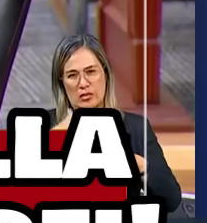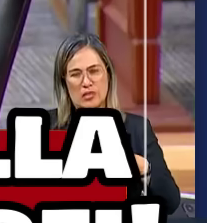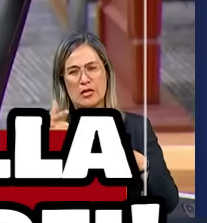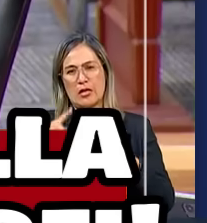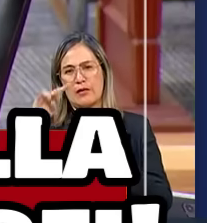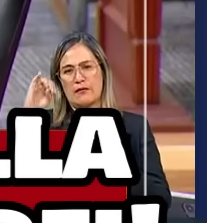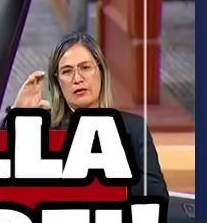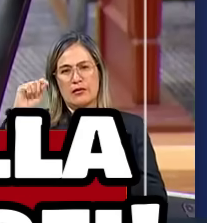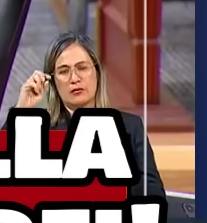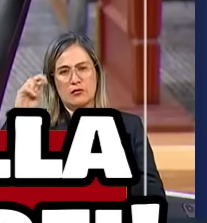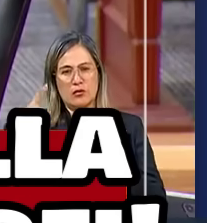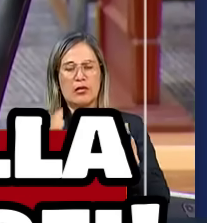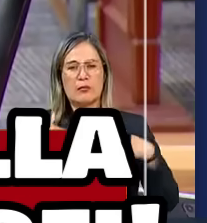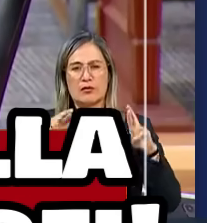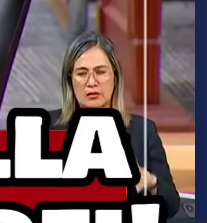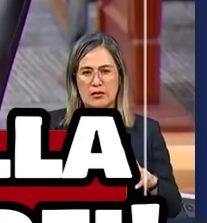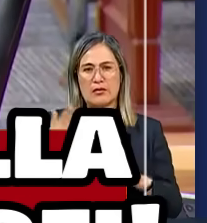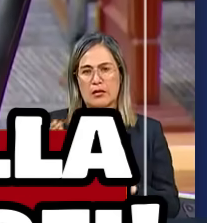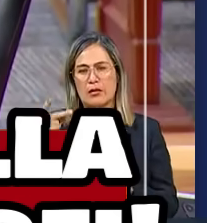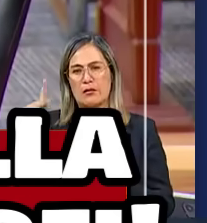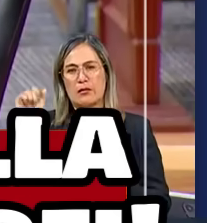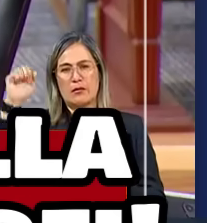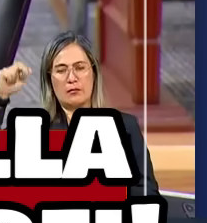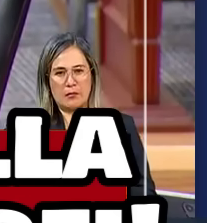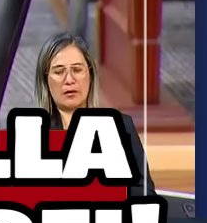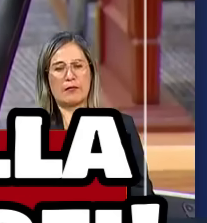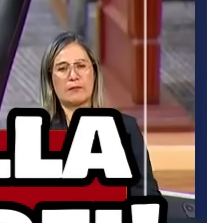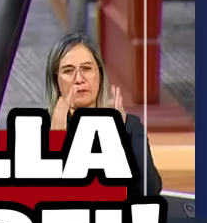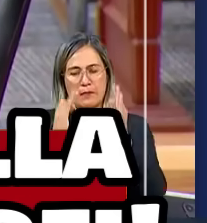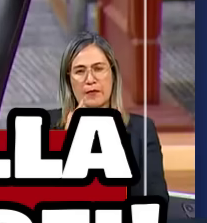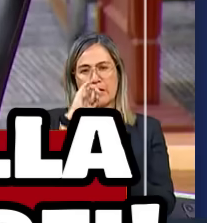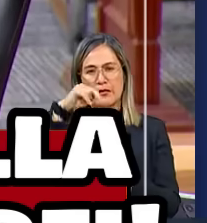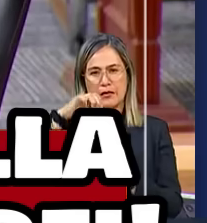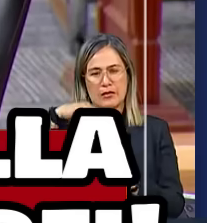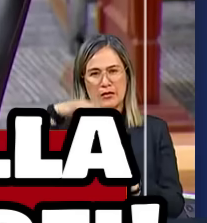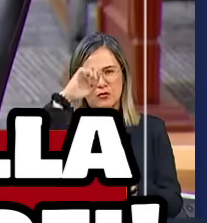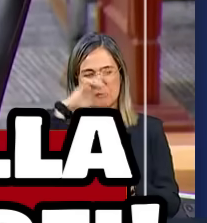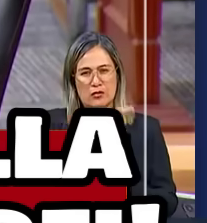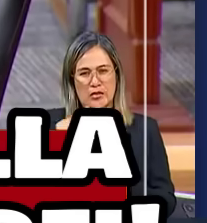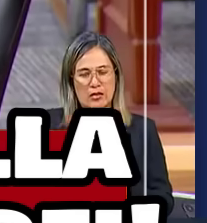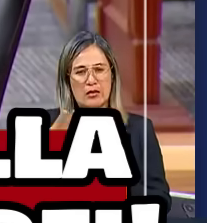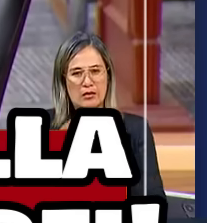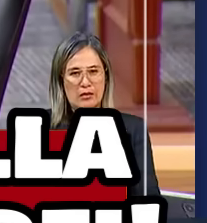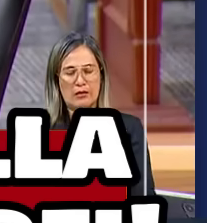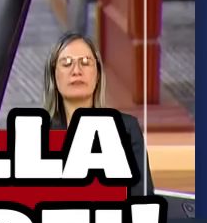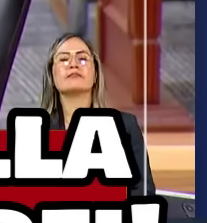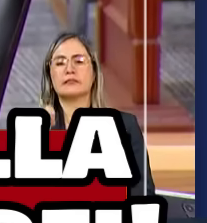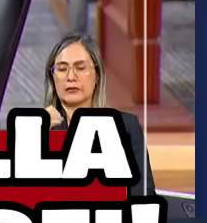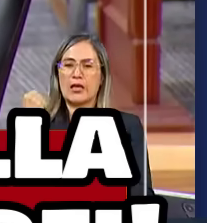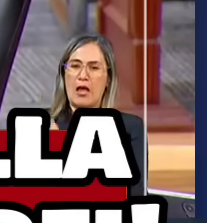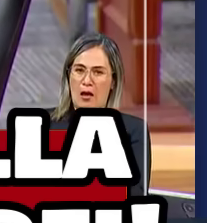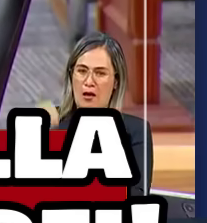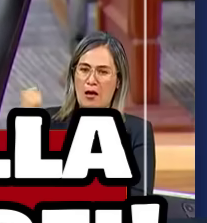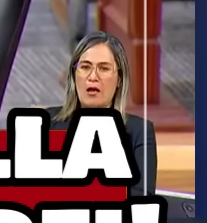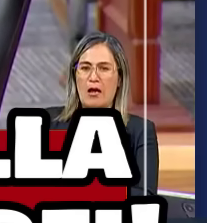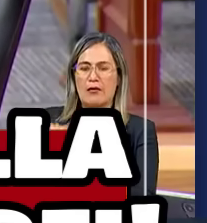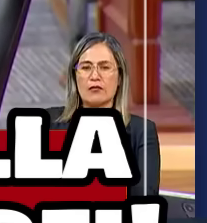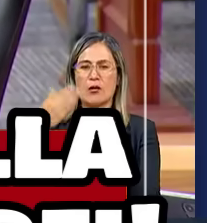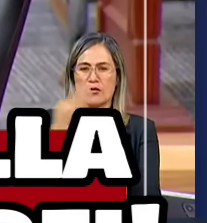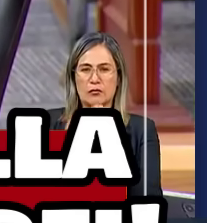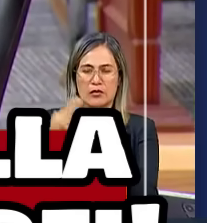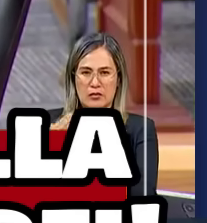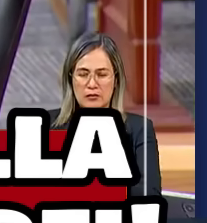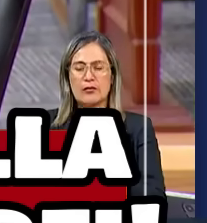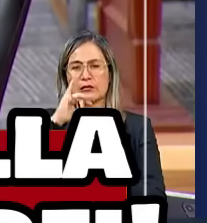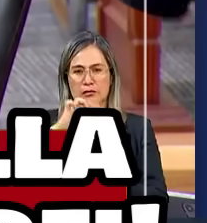Sondón Saavedra, en su carácter de representante propietario del Partido Acción Nacional ante el Consejo General de este instituto, personalidad que tiene debidamente acreditada dentro del expediente que al rubro